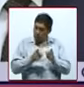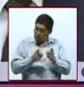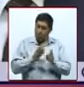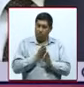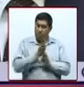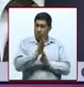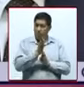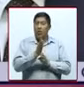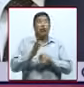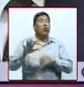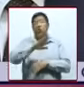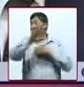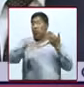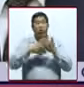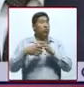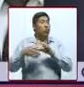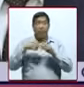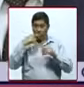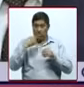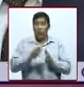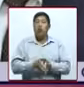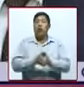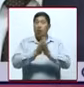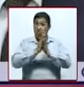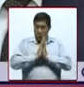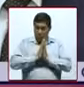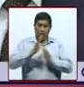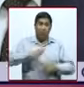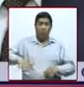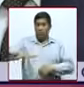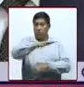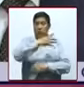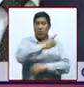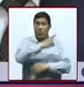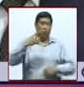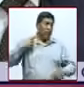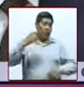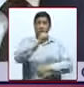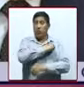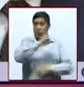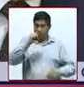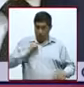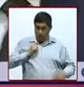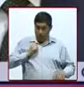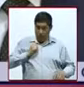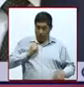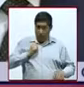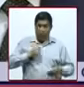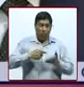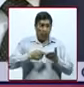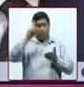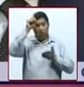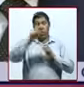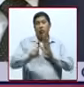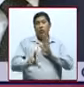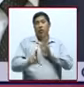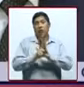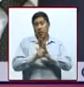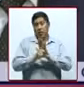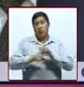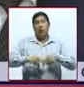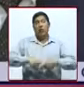de manera unánime, piden a la Asamblea Legislativa Plurinacional aprobar una ley